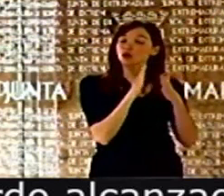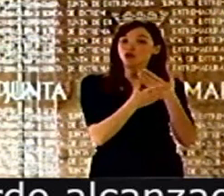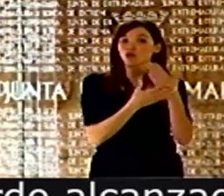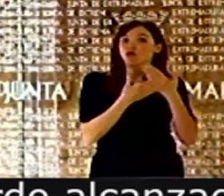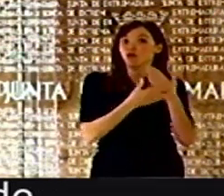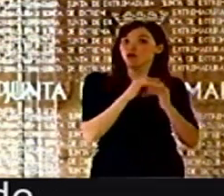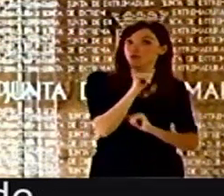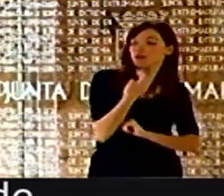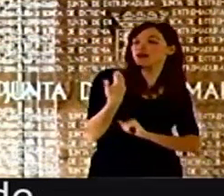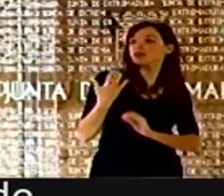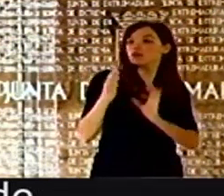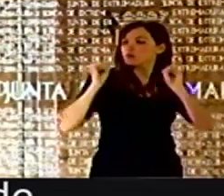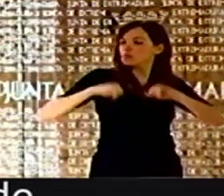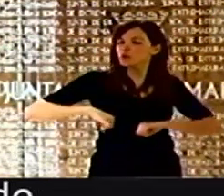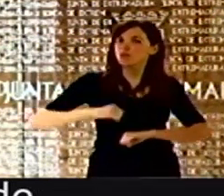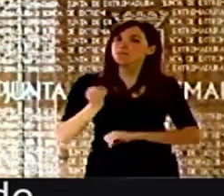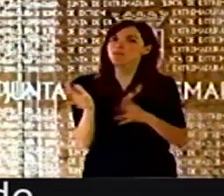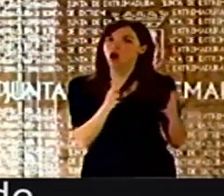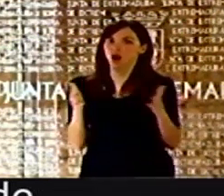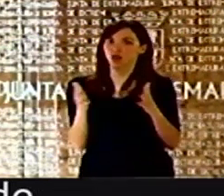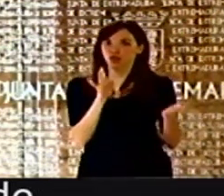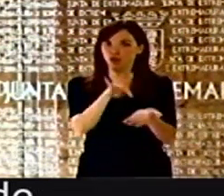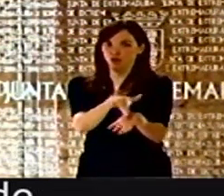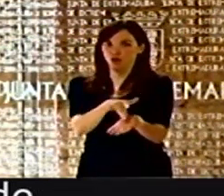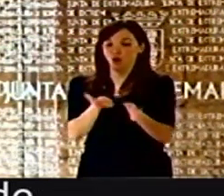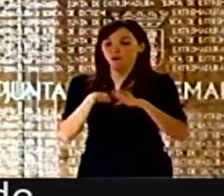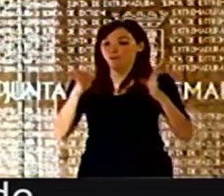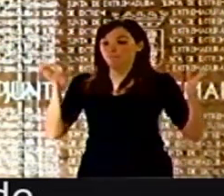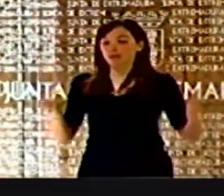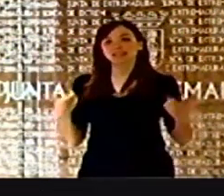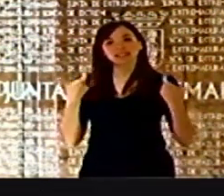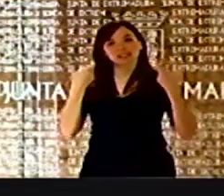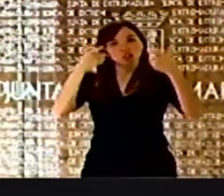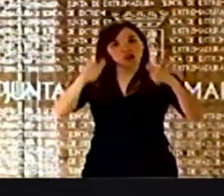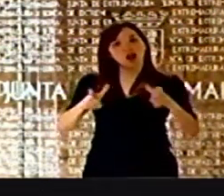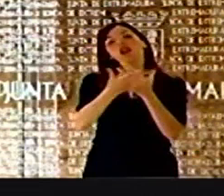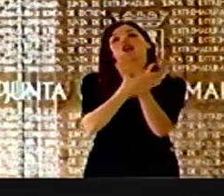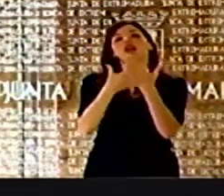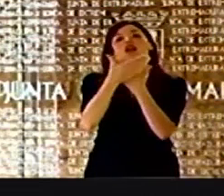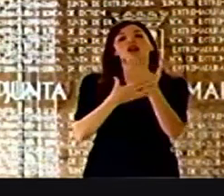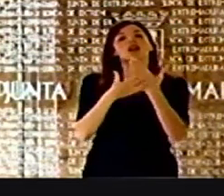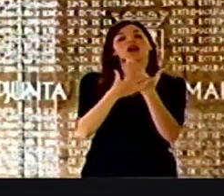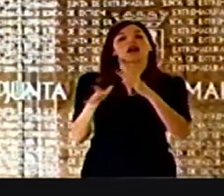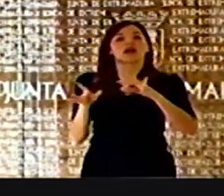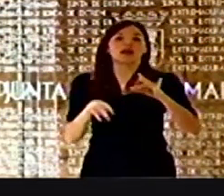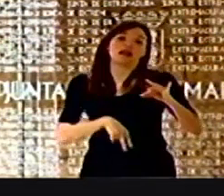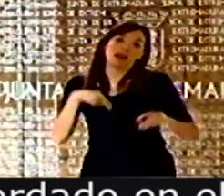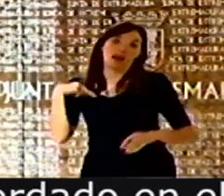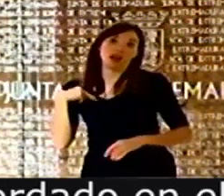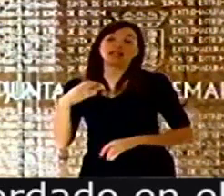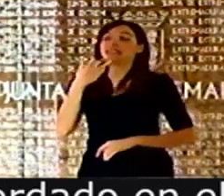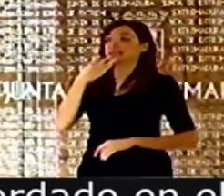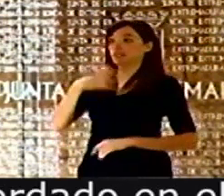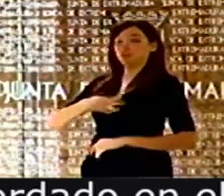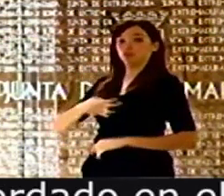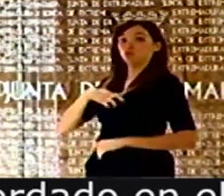acordado en el pasado mes de marzo en la Mesa Sectorial de Administración General, que implica que los empleados públicos que lo tengan